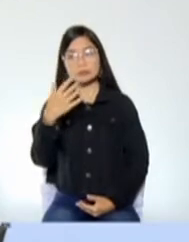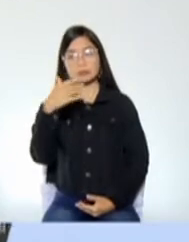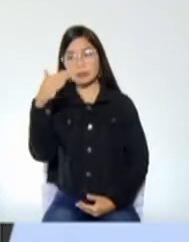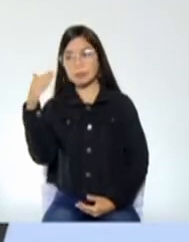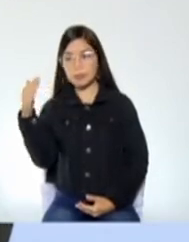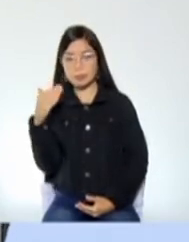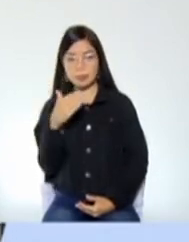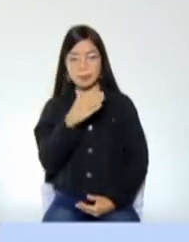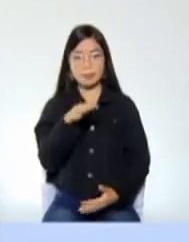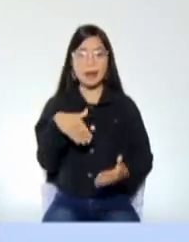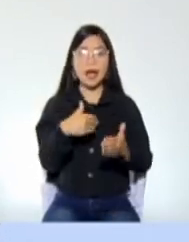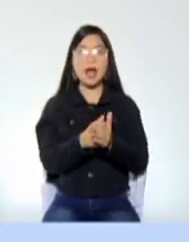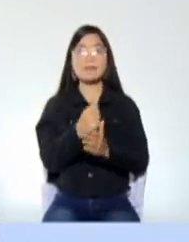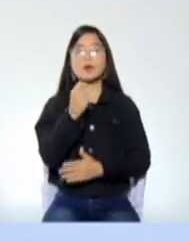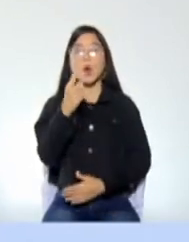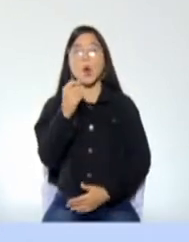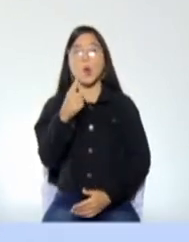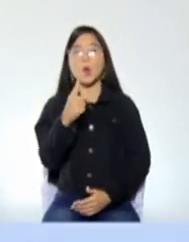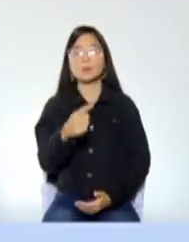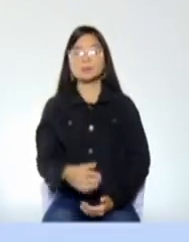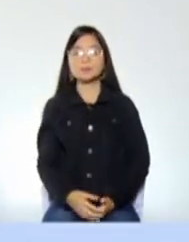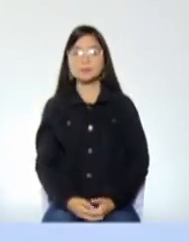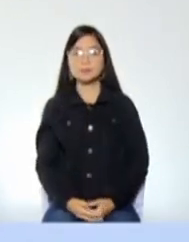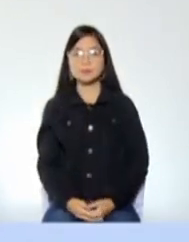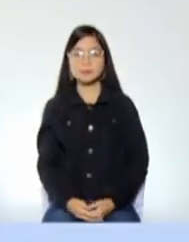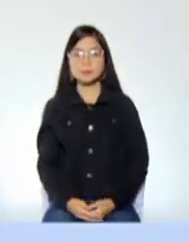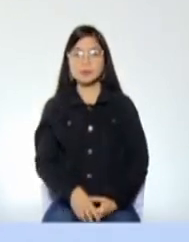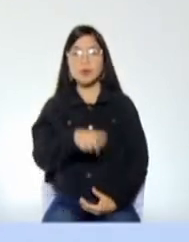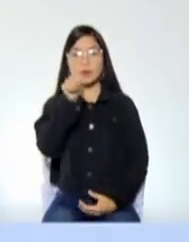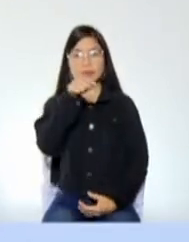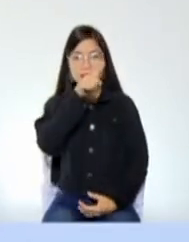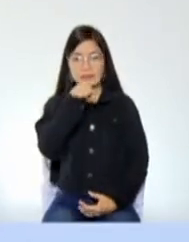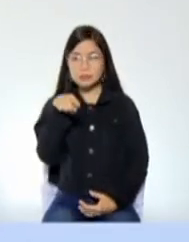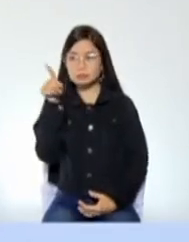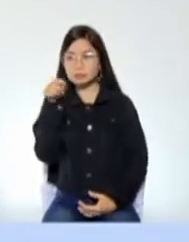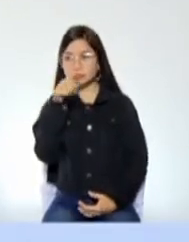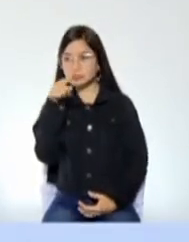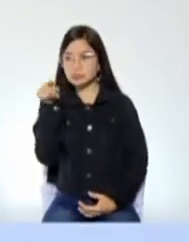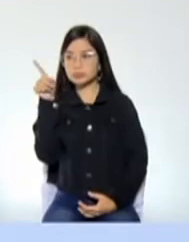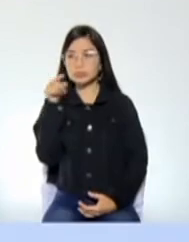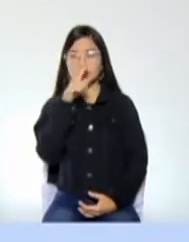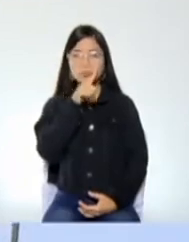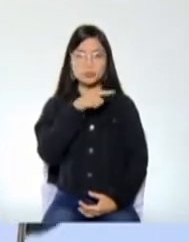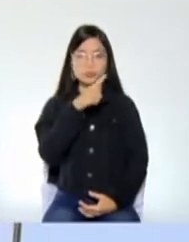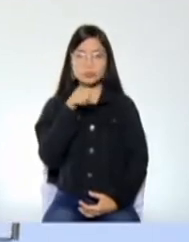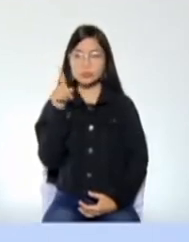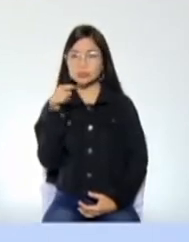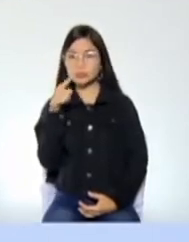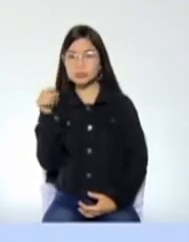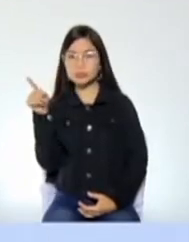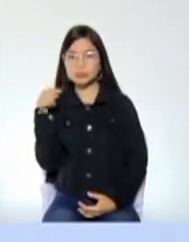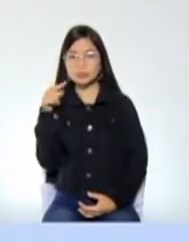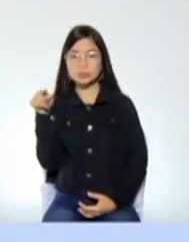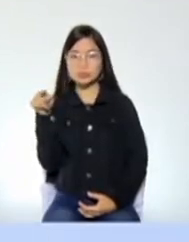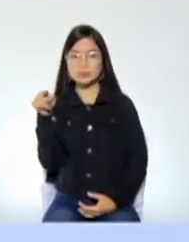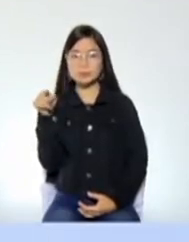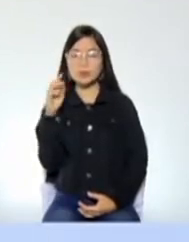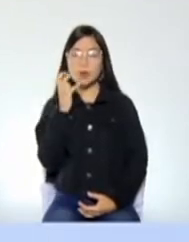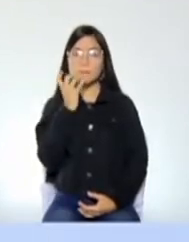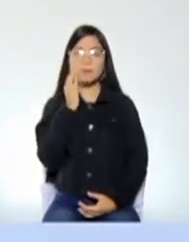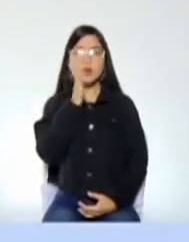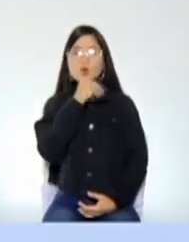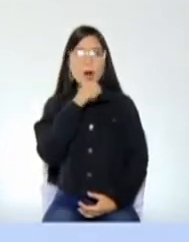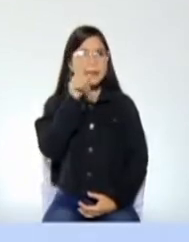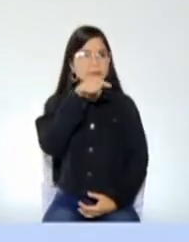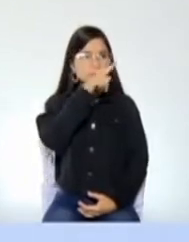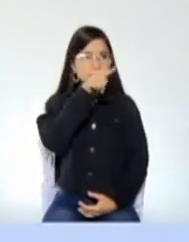al número 11. Cuando hemos tachado todos los múltiplos de estos números, los números que han quedado sin tachar, como podemos ver por ejemplo aquí, los